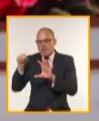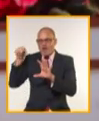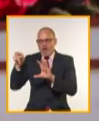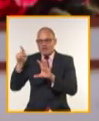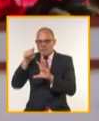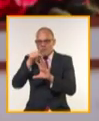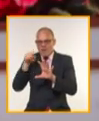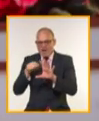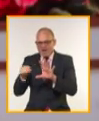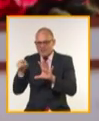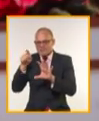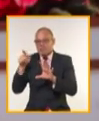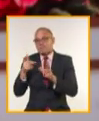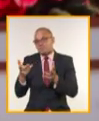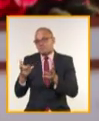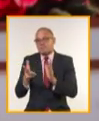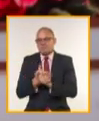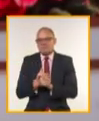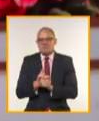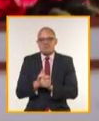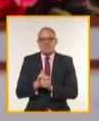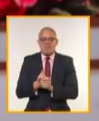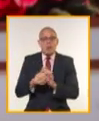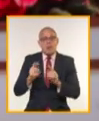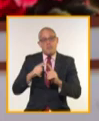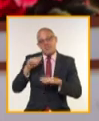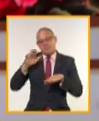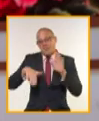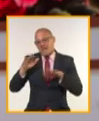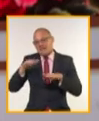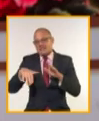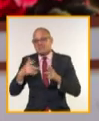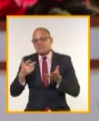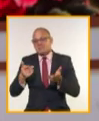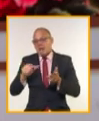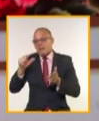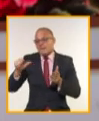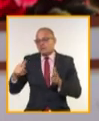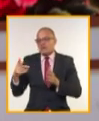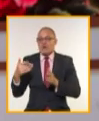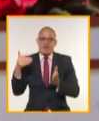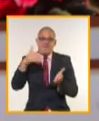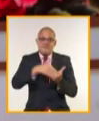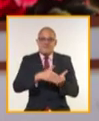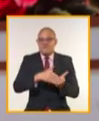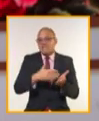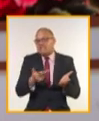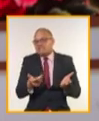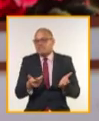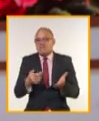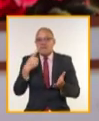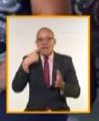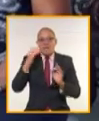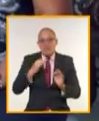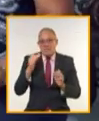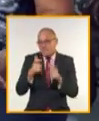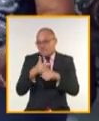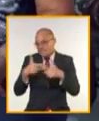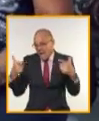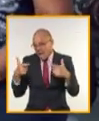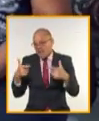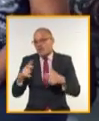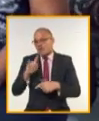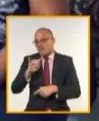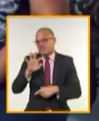en chino. ¿En qué época? Y venir casi 95% es cantonés. La fecha